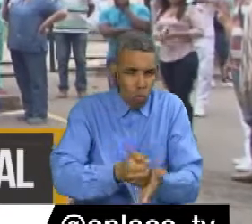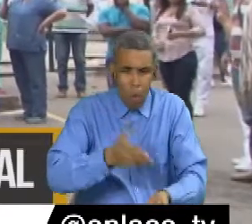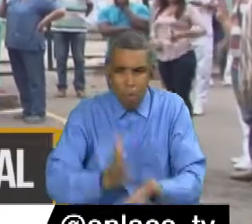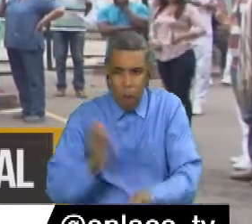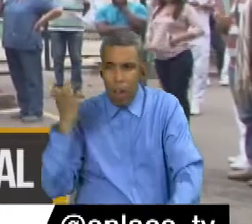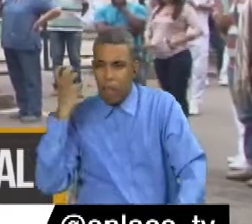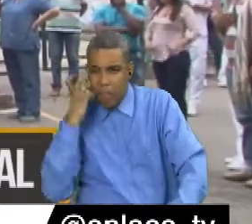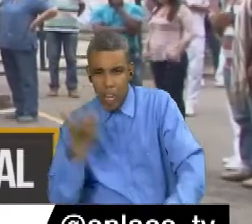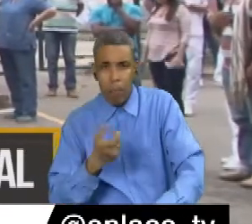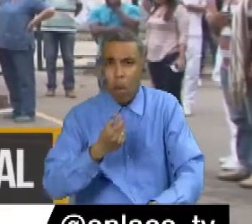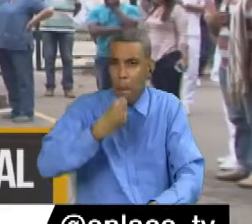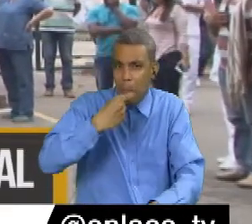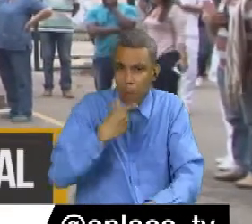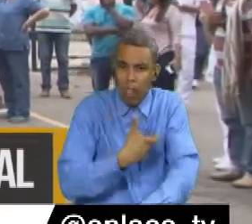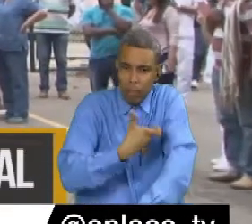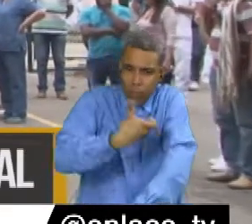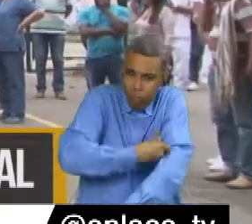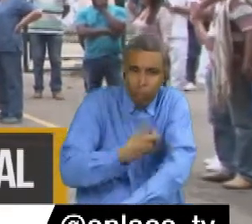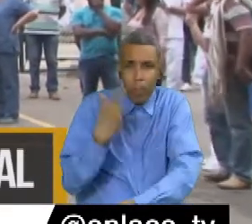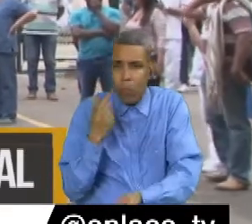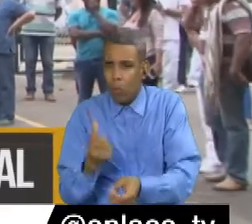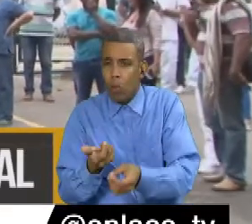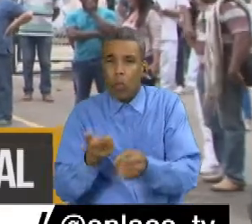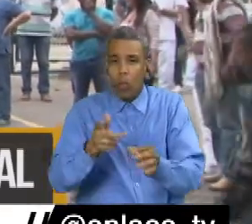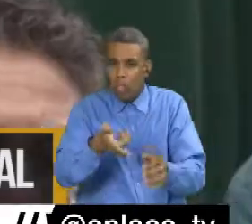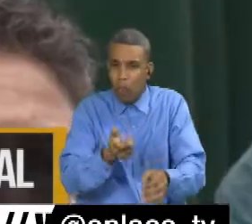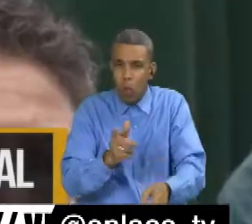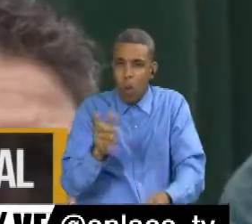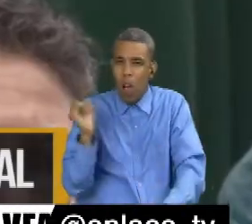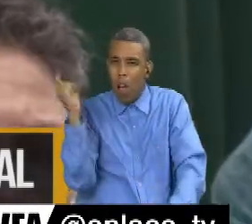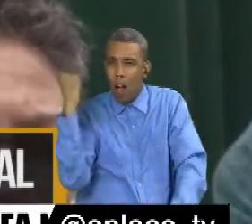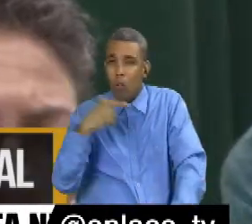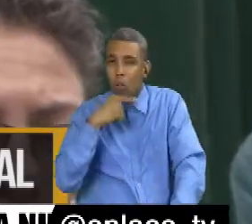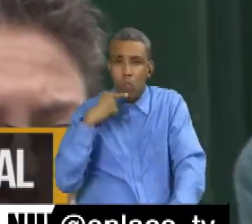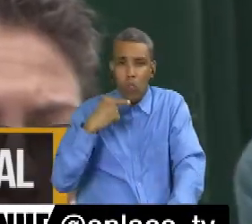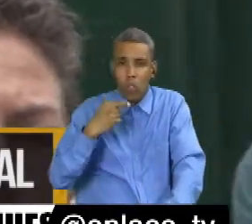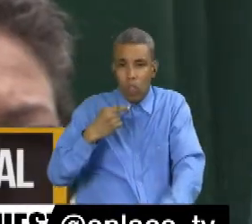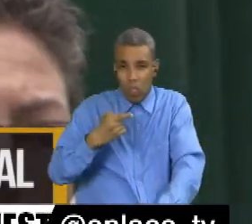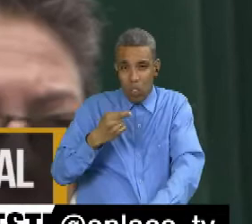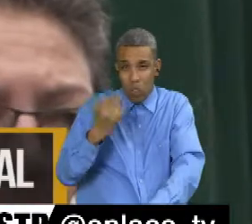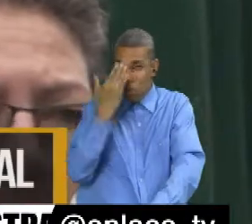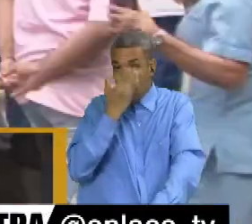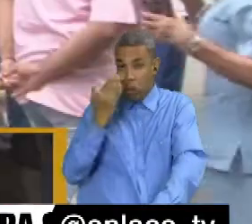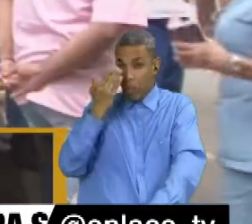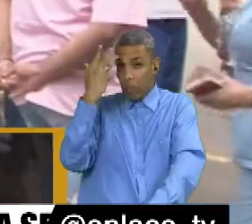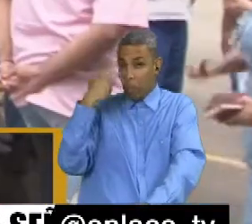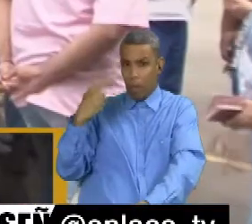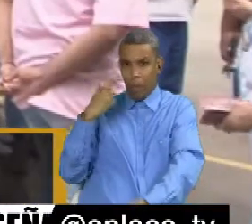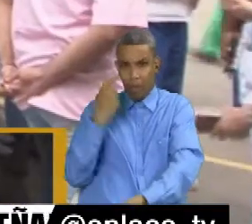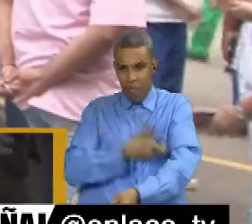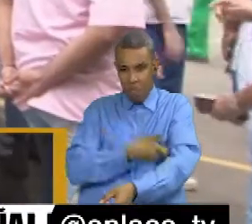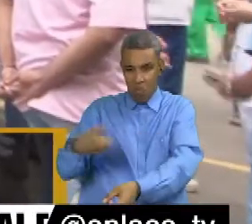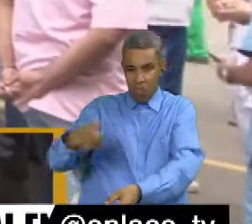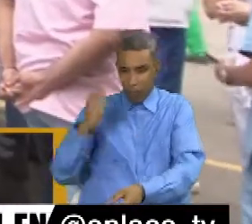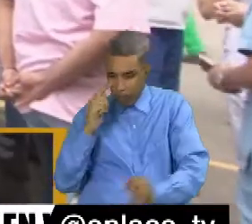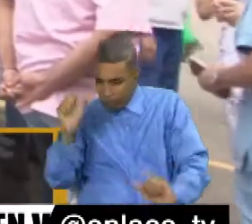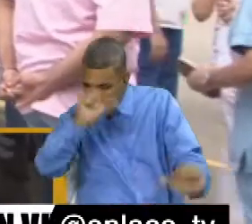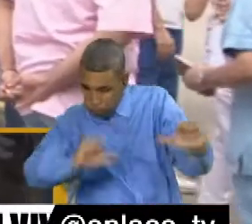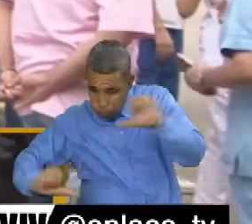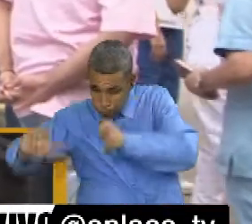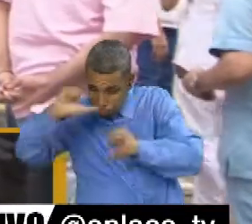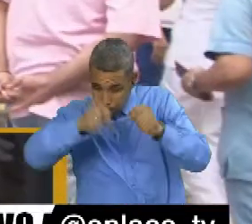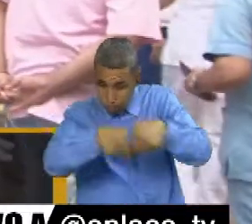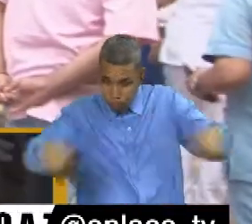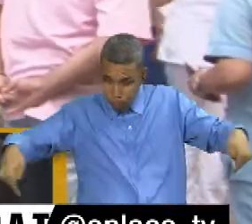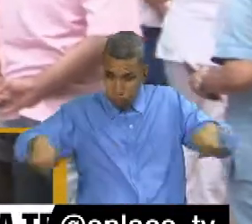tenemos medicamentos, no tenemos laboratorios, no tenemos los insumos necesarios. Y aún así hemos